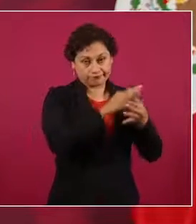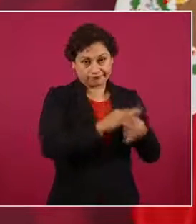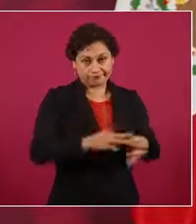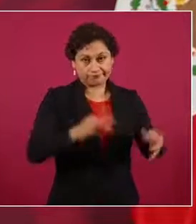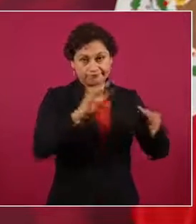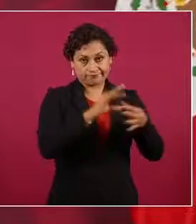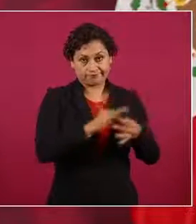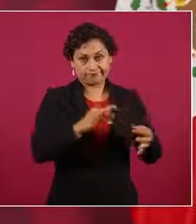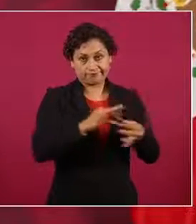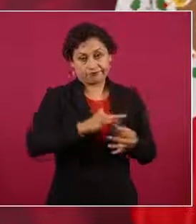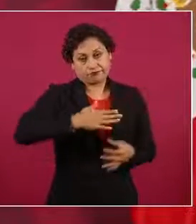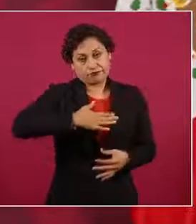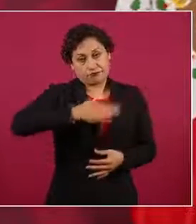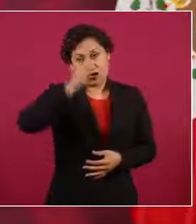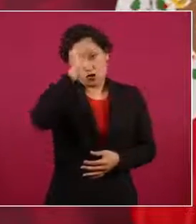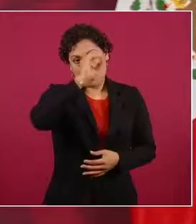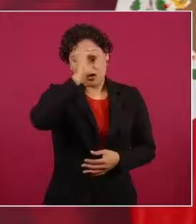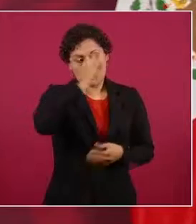lo que pienso.